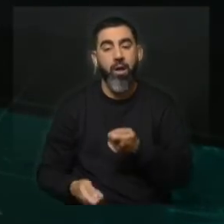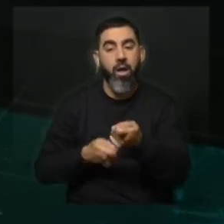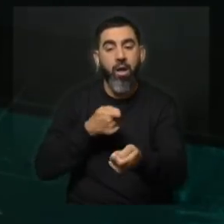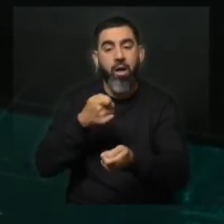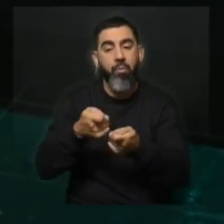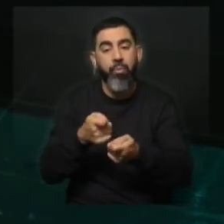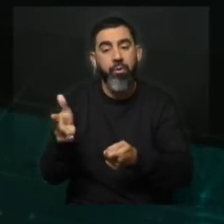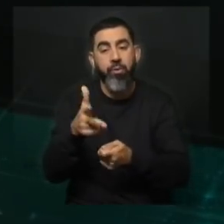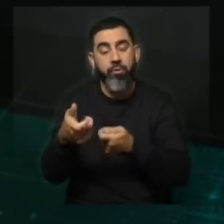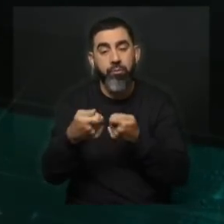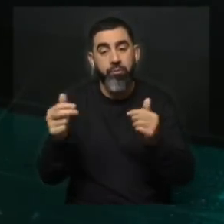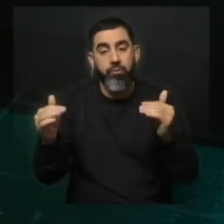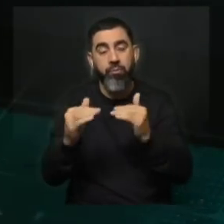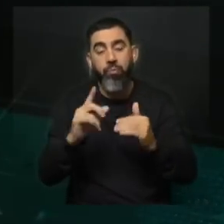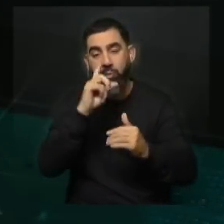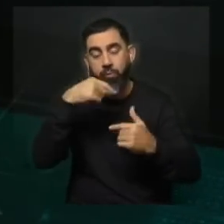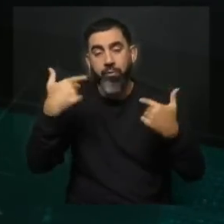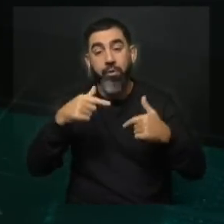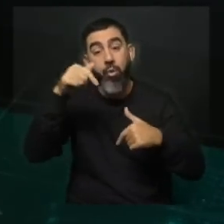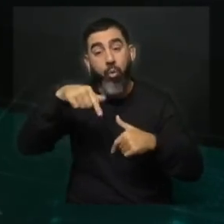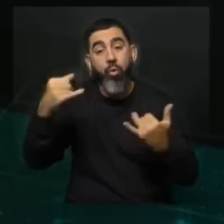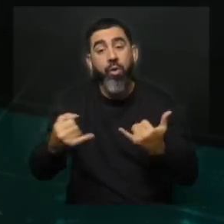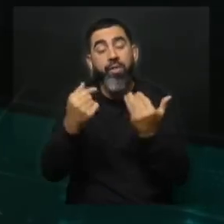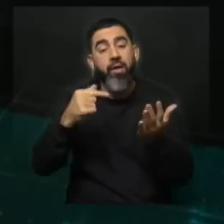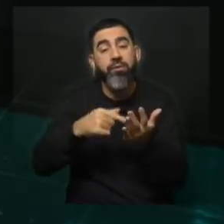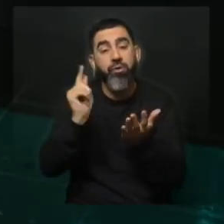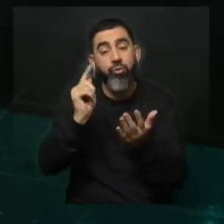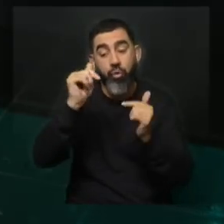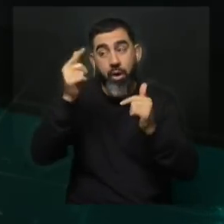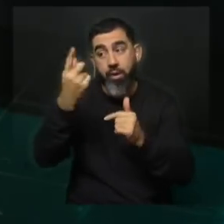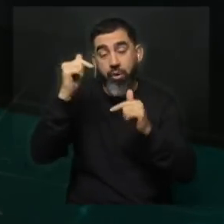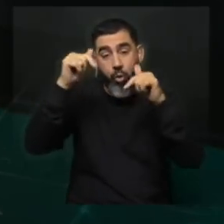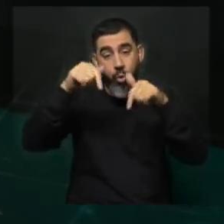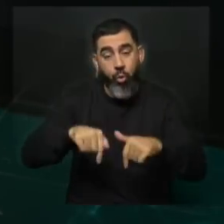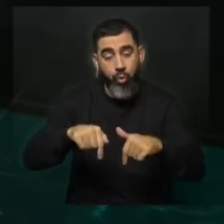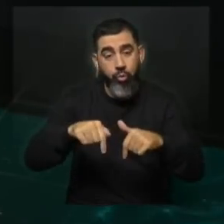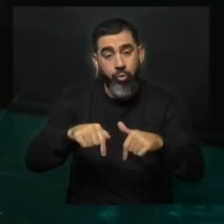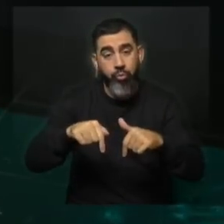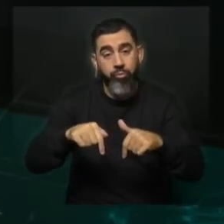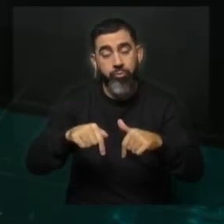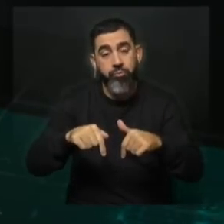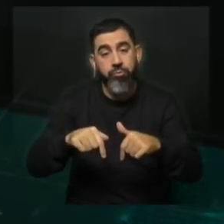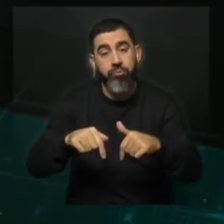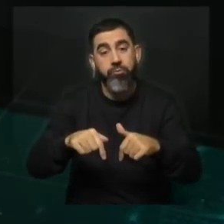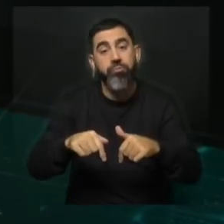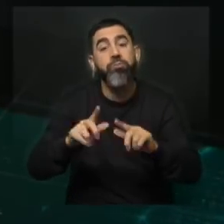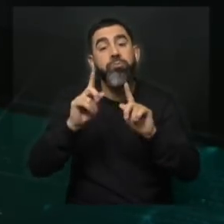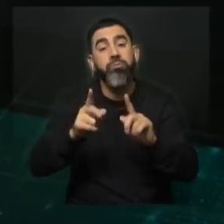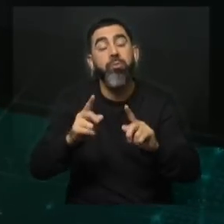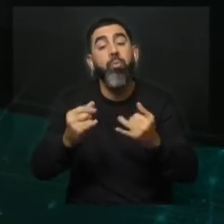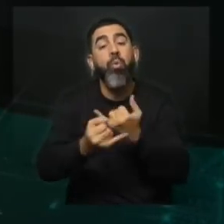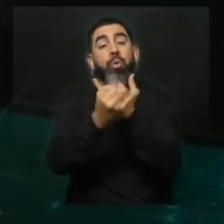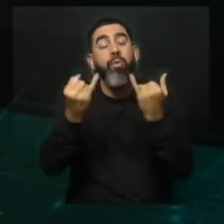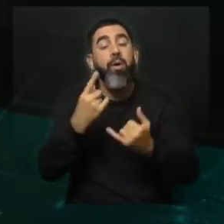hay que destacar además que hoy es día del centro es verdad ayer y hoy dos días especiales sobre todo porque viene este